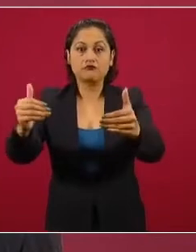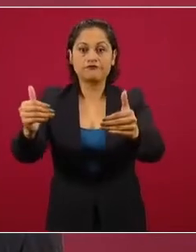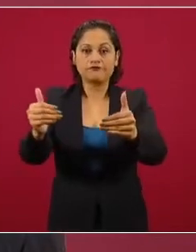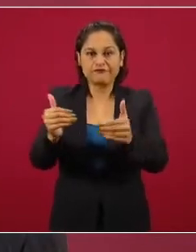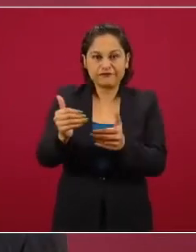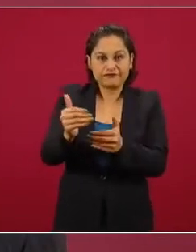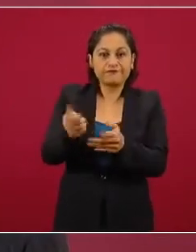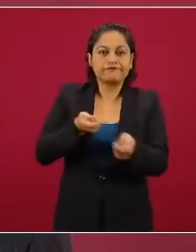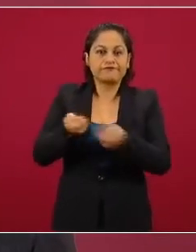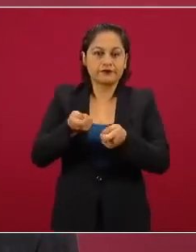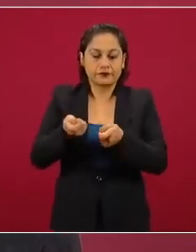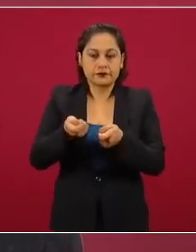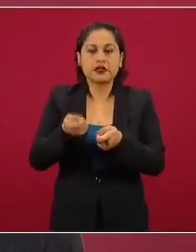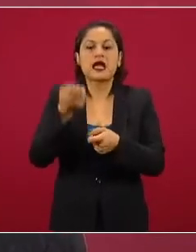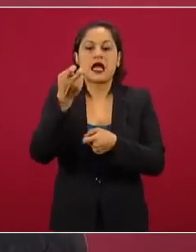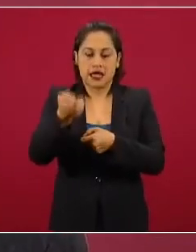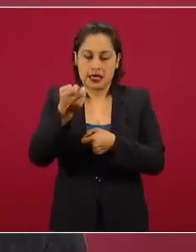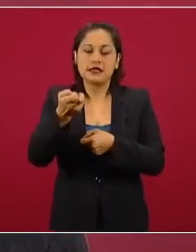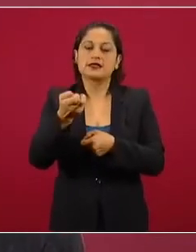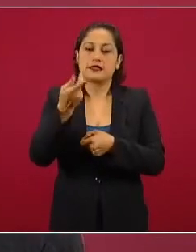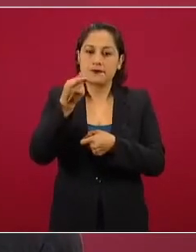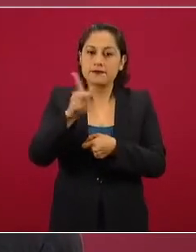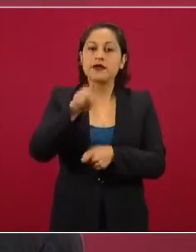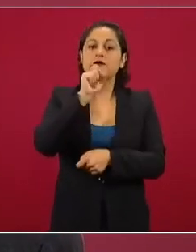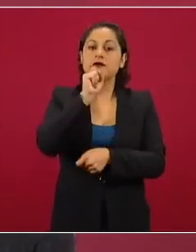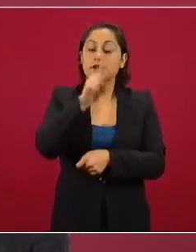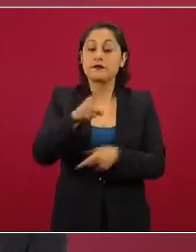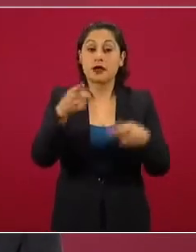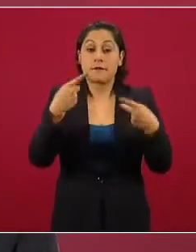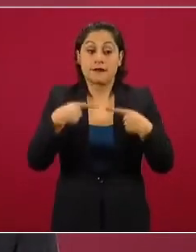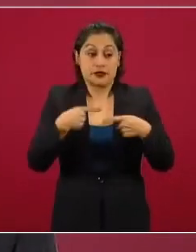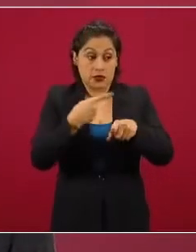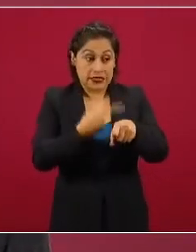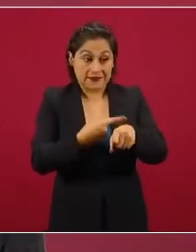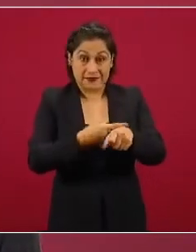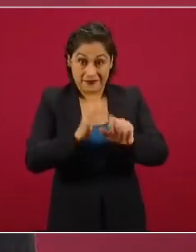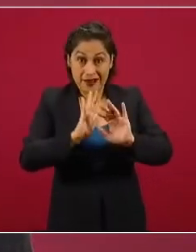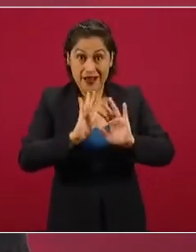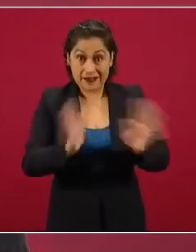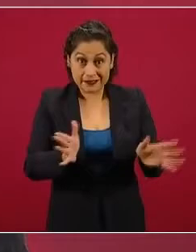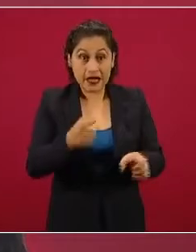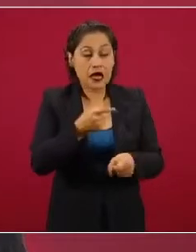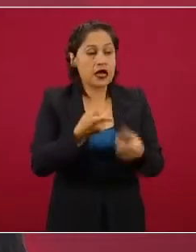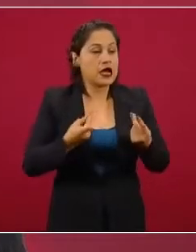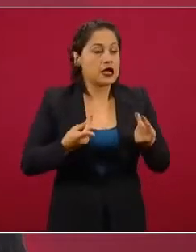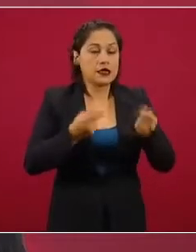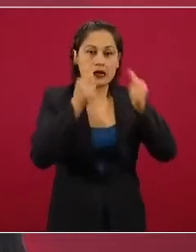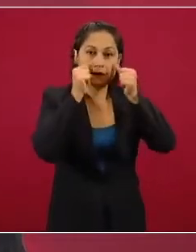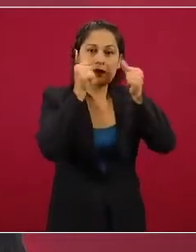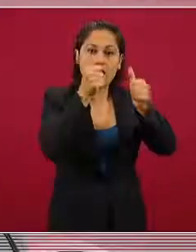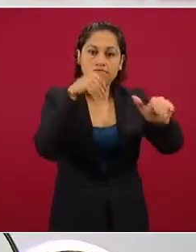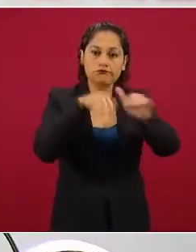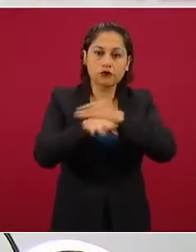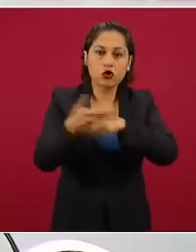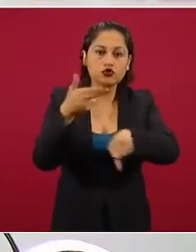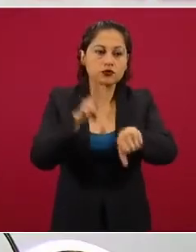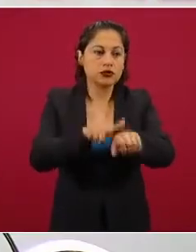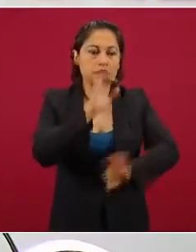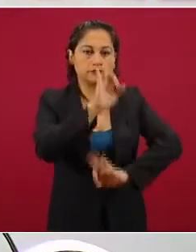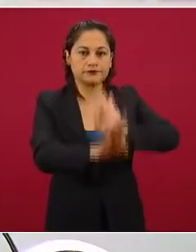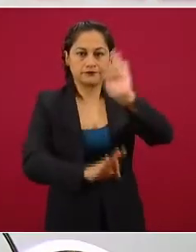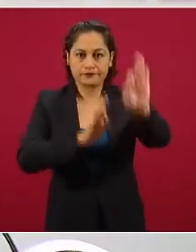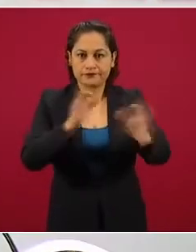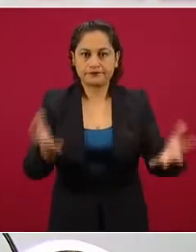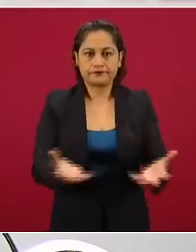eficiencia de la transmisión, también lograr que las personas enfermas lleguen lo más oportunamente a los hospitales. Tenemos en